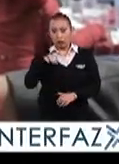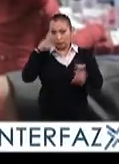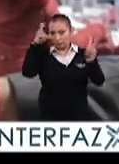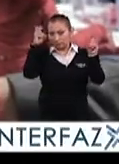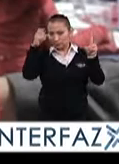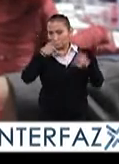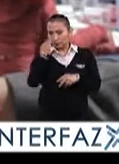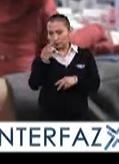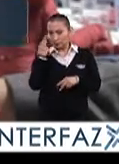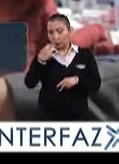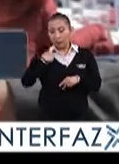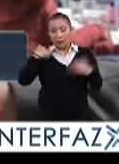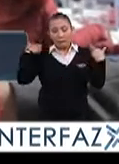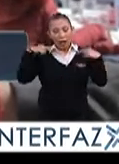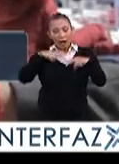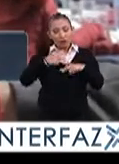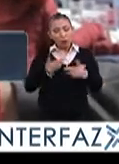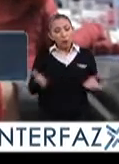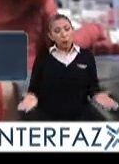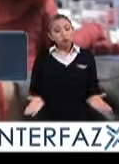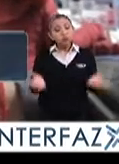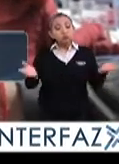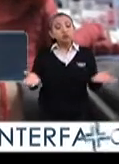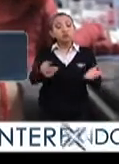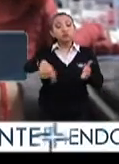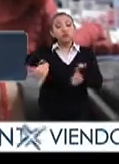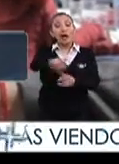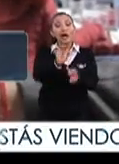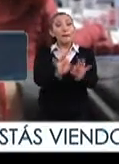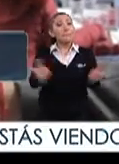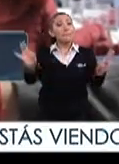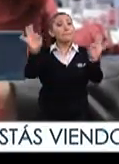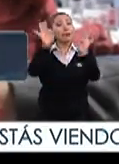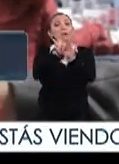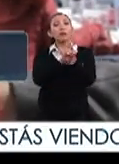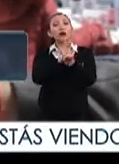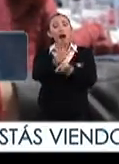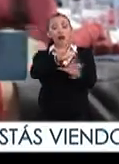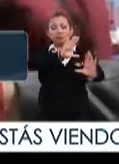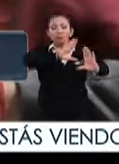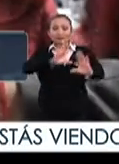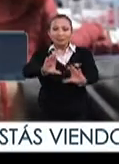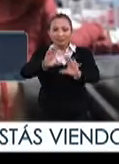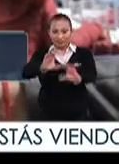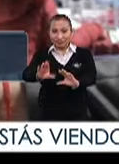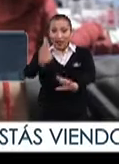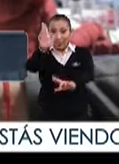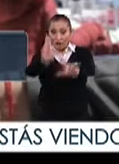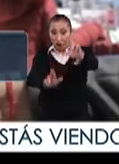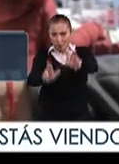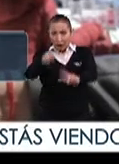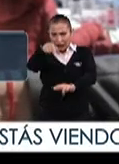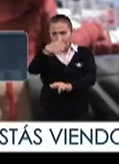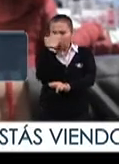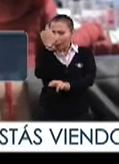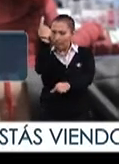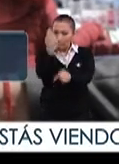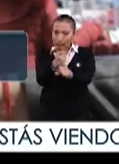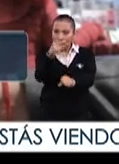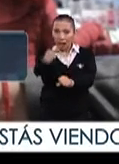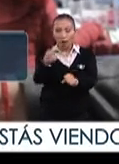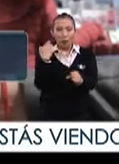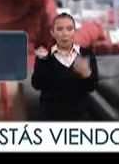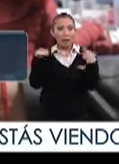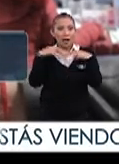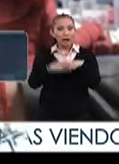ponencia acerca de ser docentes inspiradores y de la importancia de formar en las normales, que son las instituciones formadores